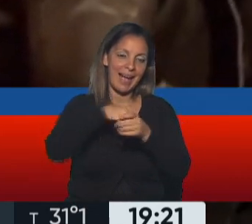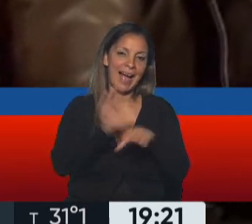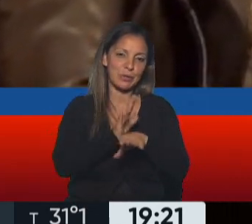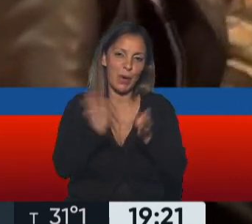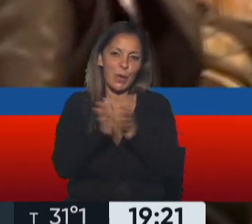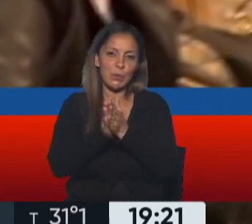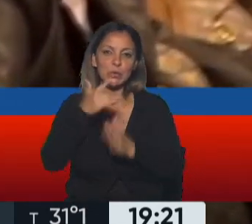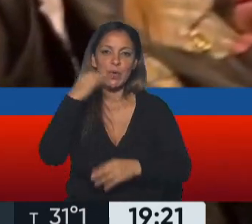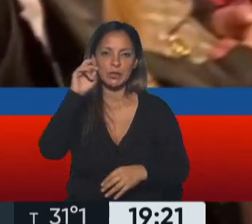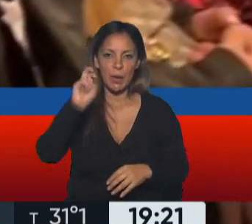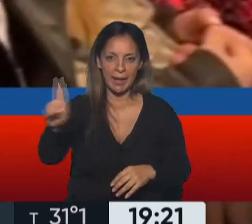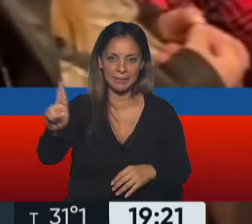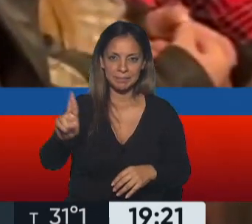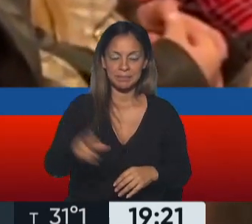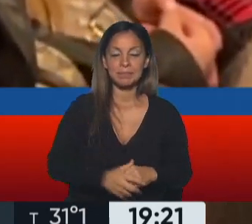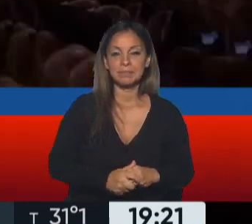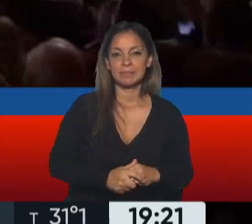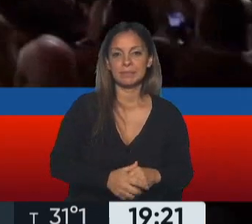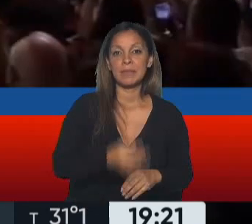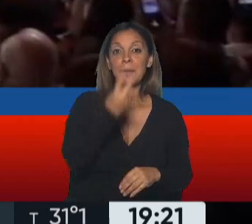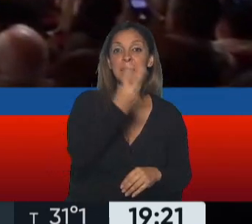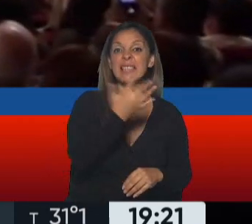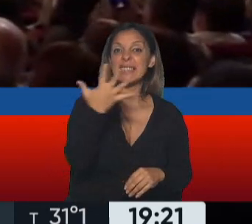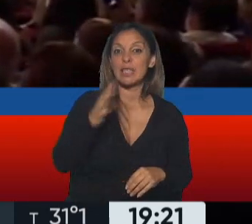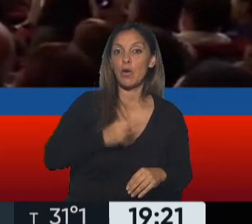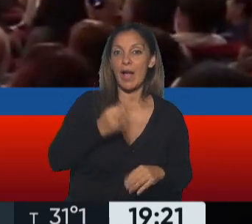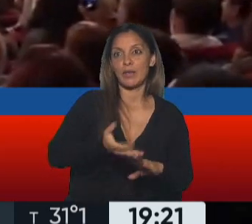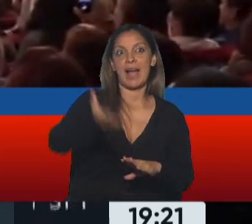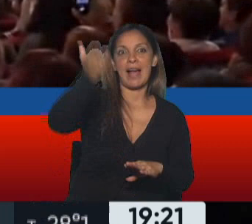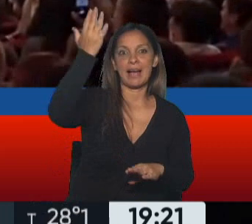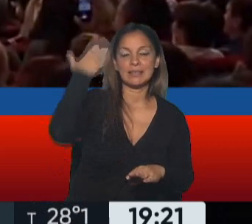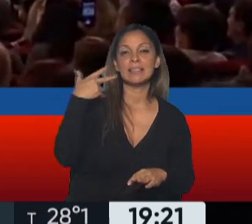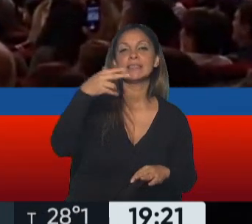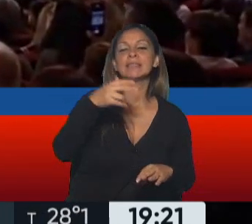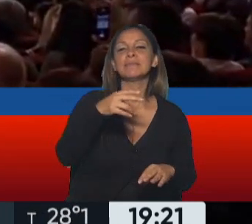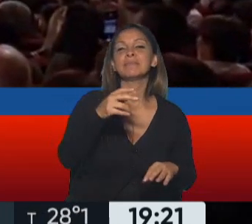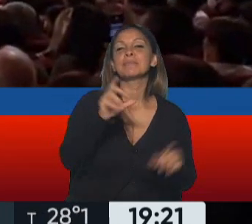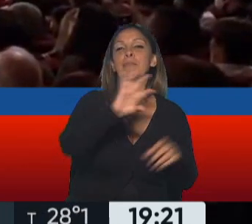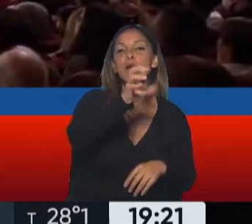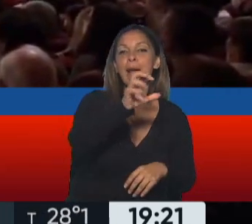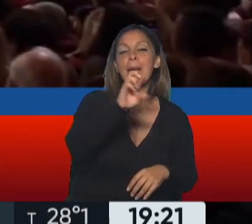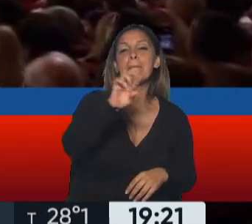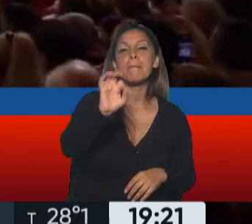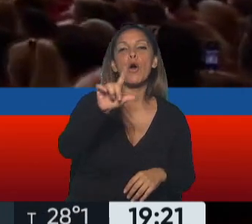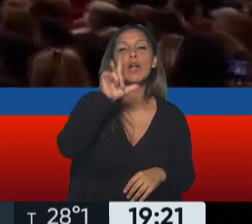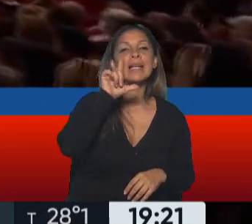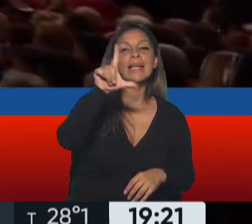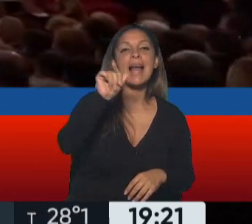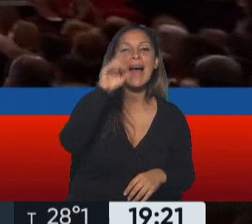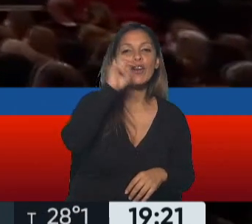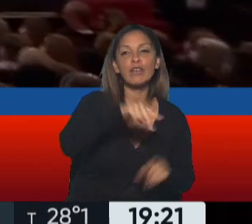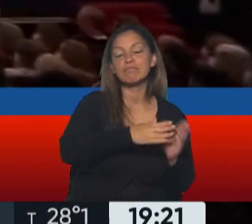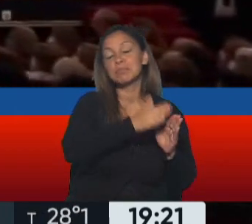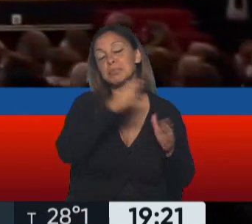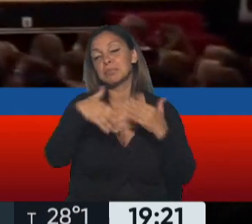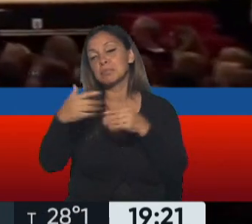Suar, después de 25 años, cuando hicieron Poliladron. Ahora la obra se llama Inmaduro. Exacto. Una obra